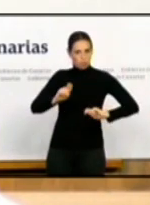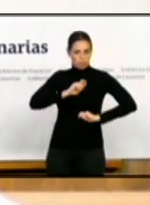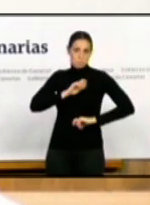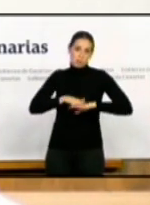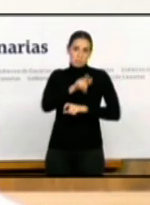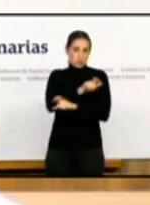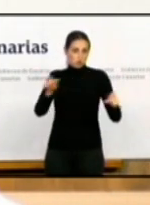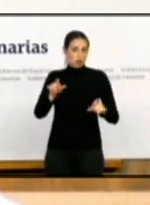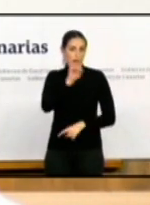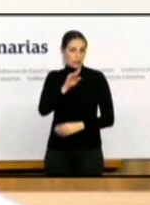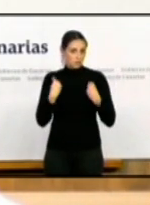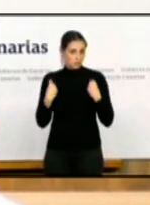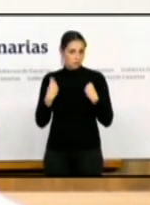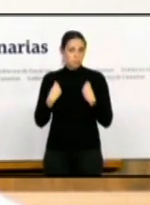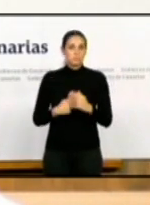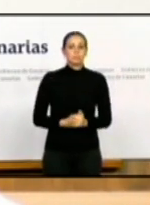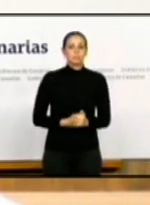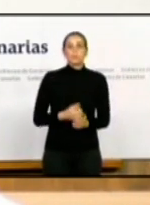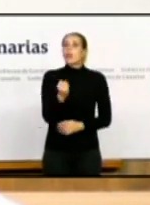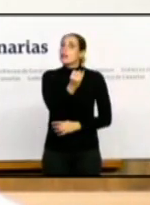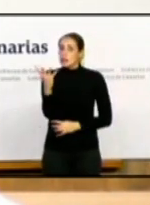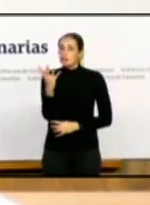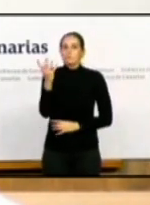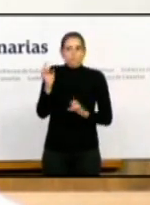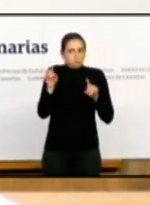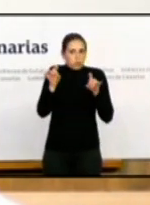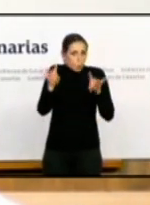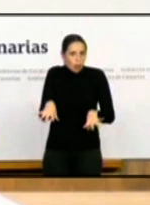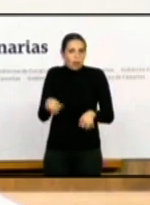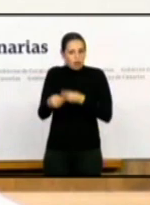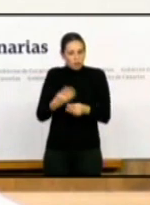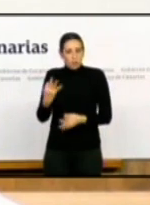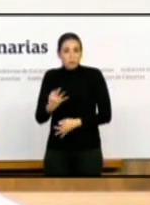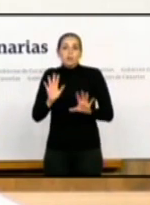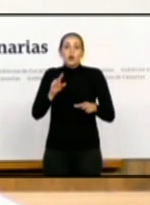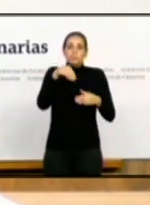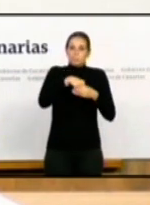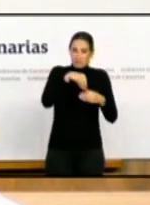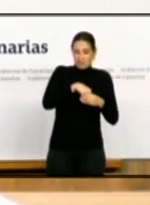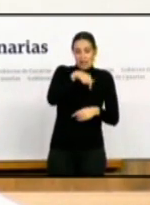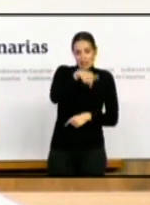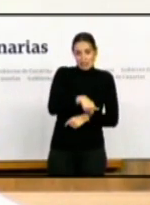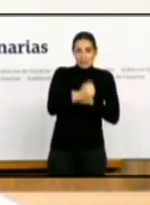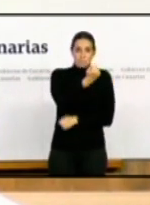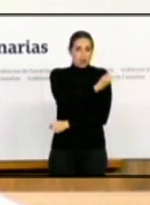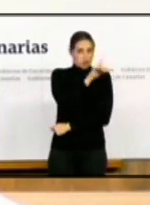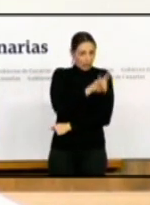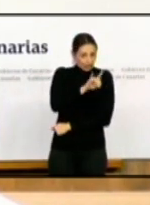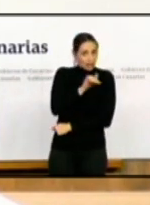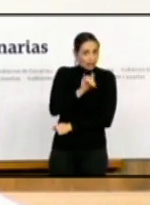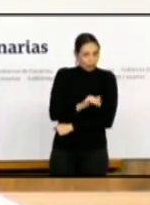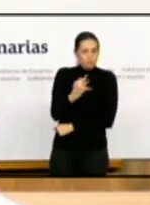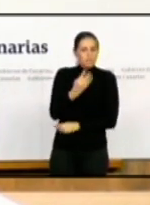canarios. Para el resto también tendrán que hacerlo, pero en el caso de los residentes canarios lo costeará el Gobierno de Canarias, el resto lo tendrán que